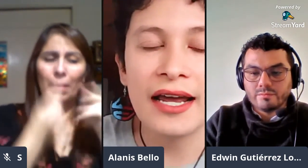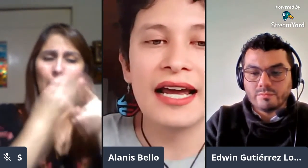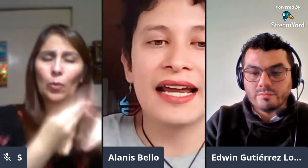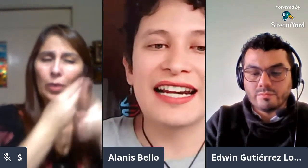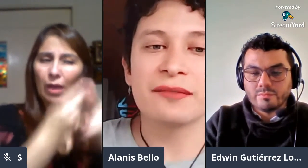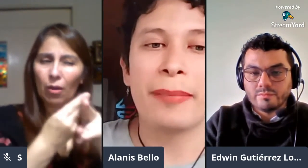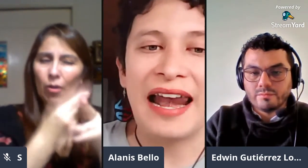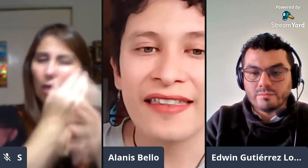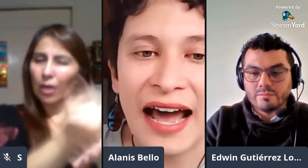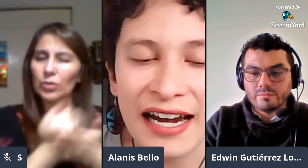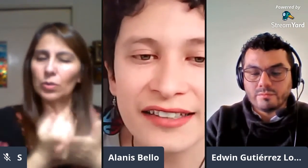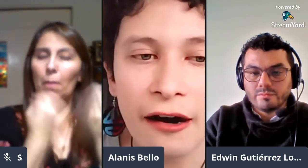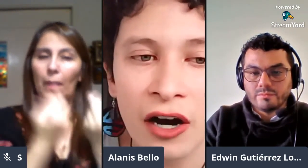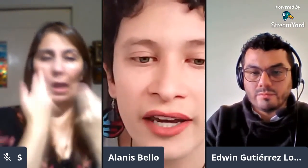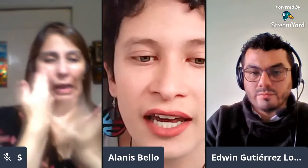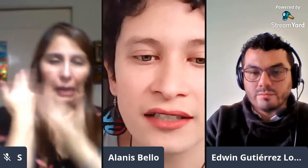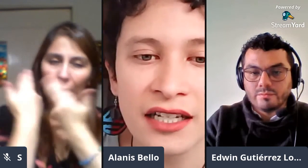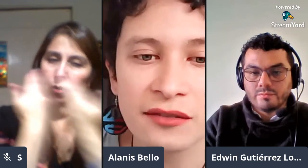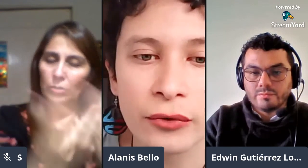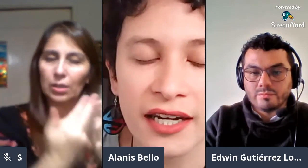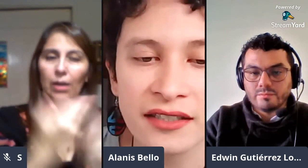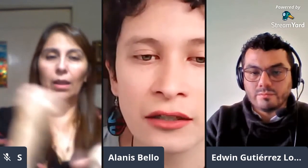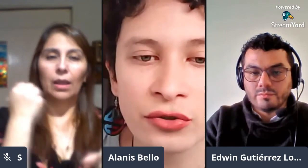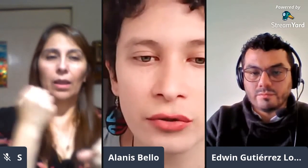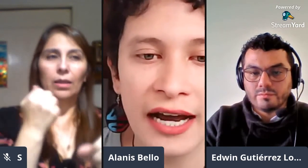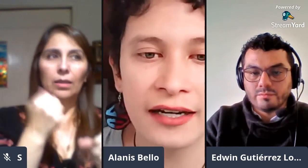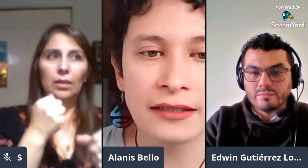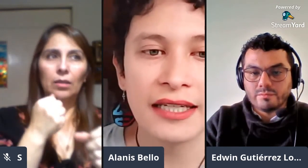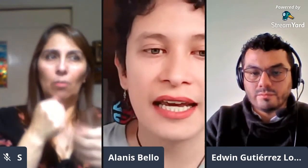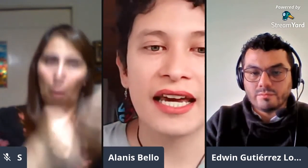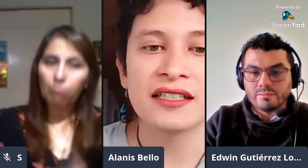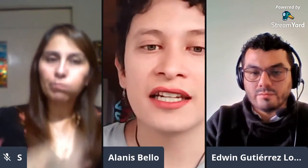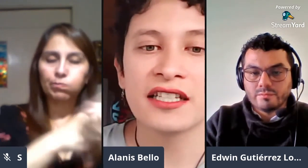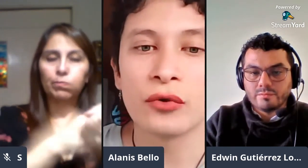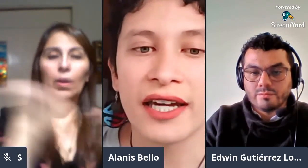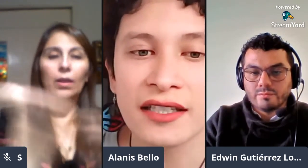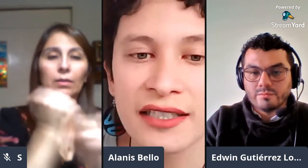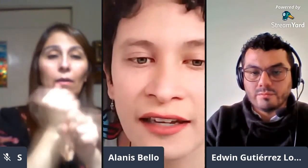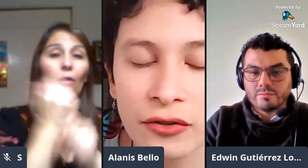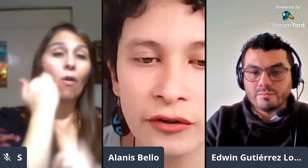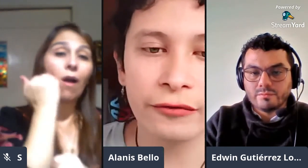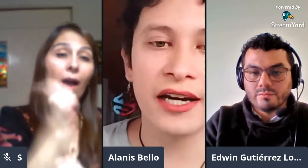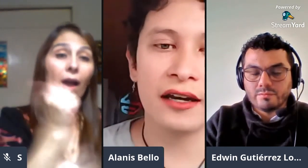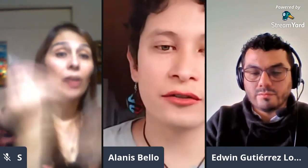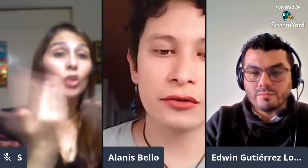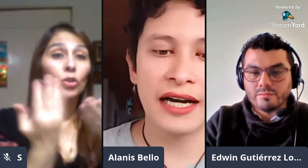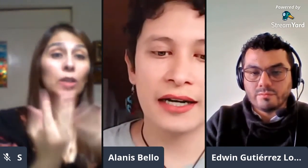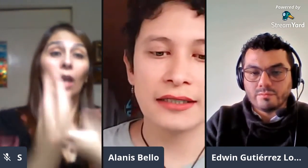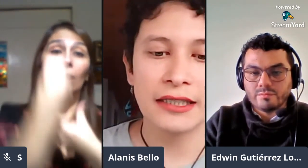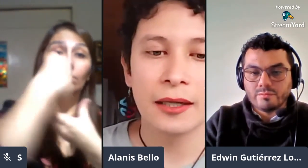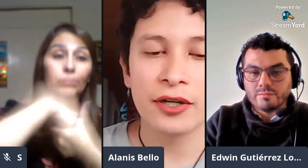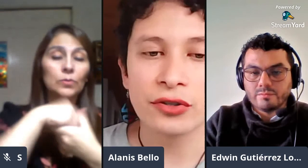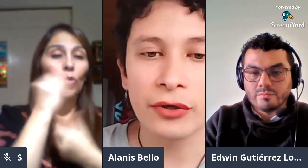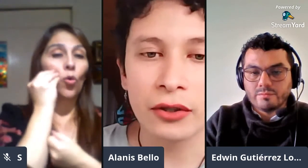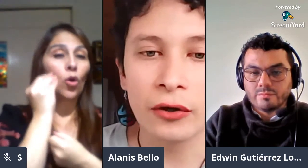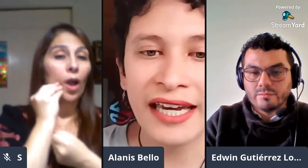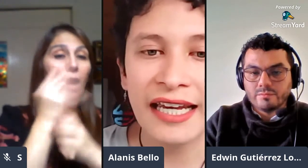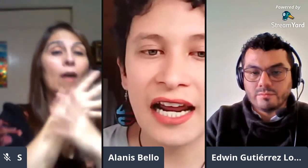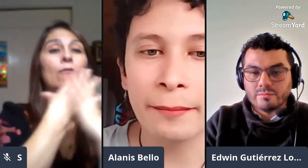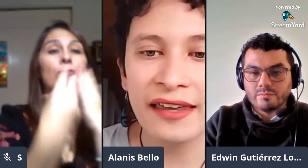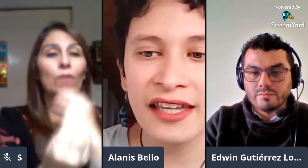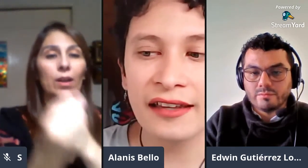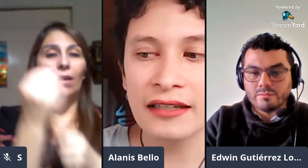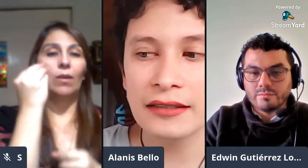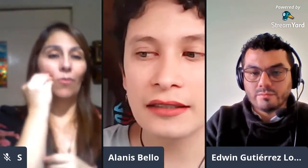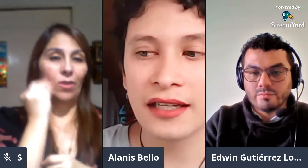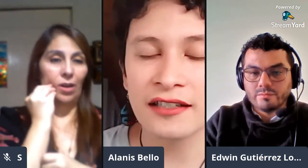reconocer, respaldar el trabajo que hacen las mujeres en los hogares, que hacen las mujeres dentro y fuera de los hogares, pero sobre todo